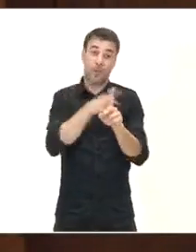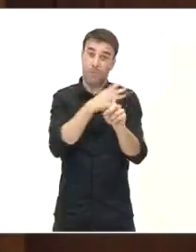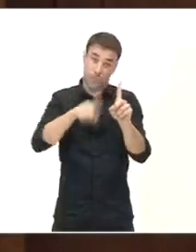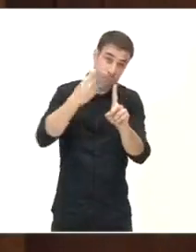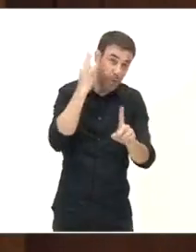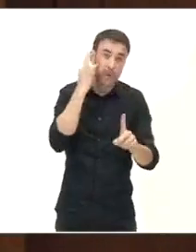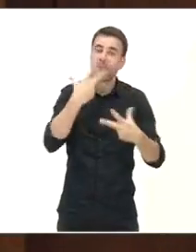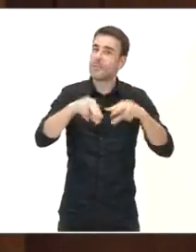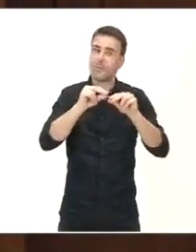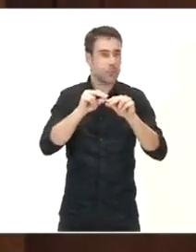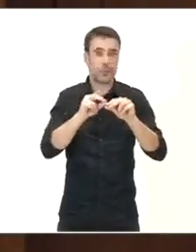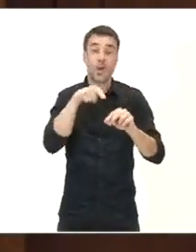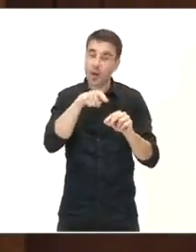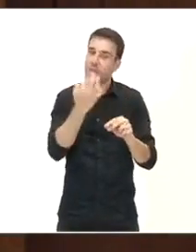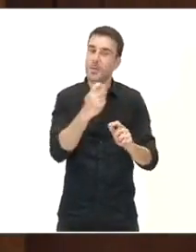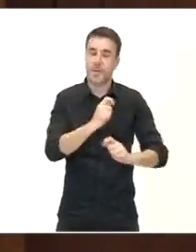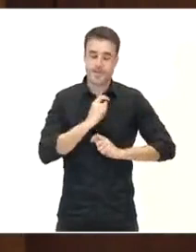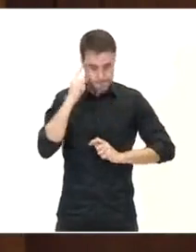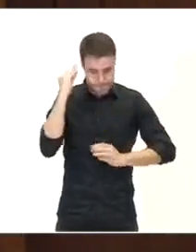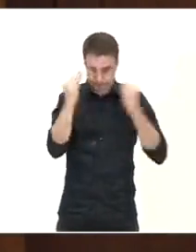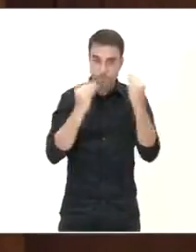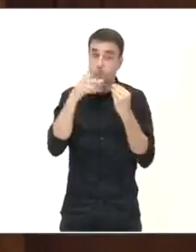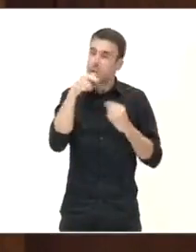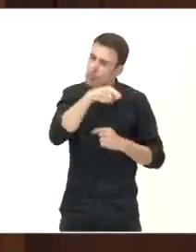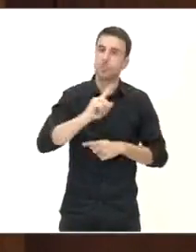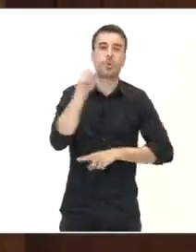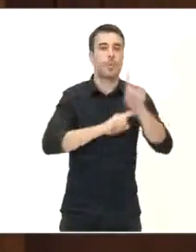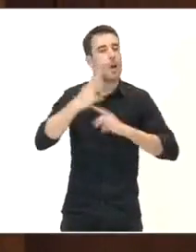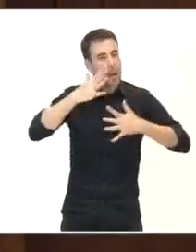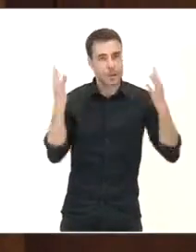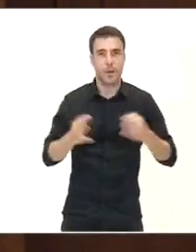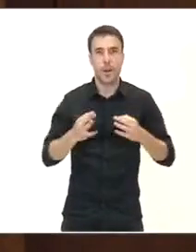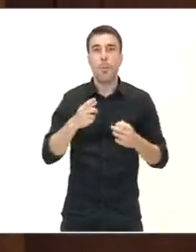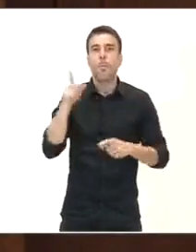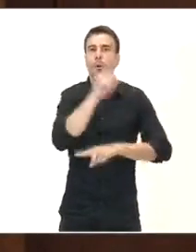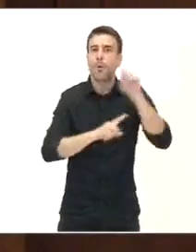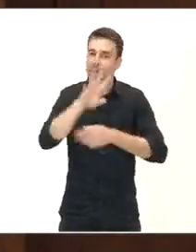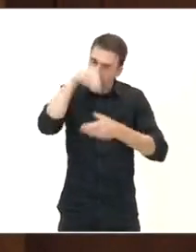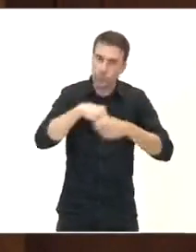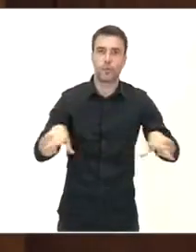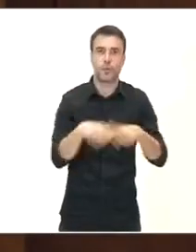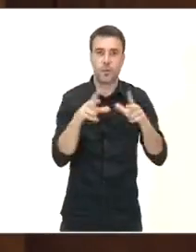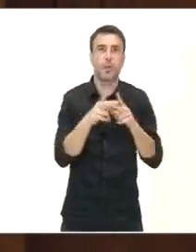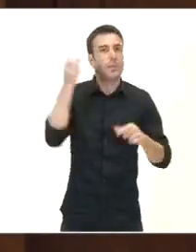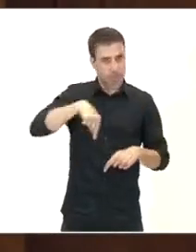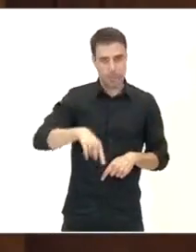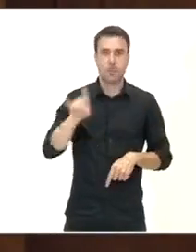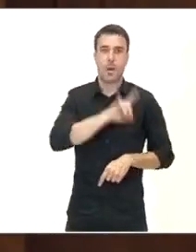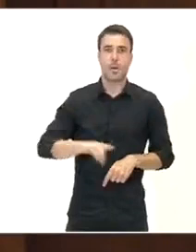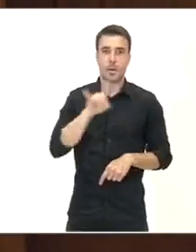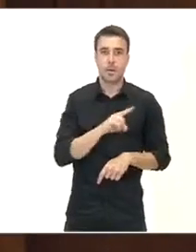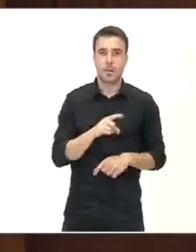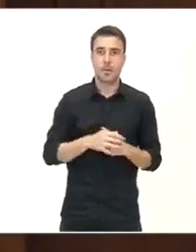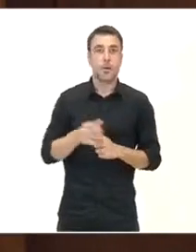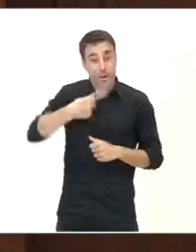y debe hacernos reflexionar. Este es un problema real, un problema de nuestra sociedad, también de Canarias. Hemos de